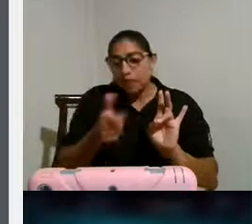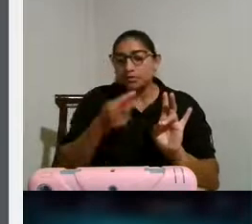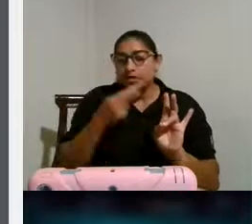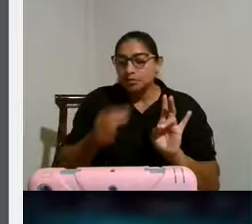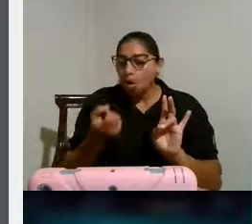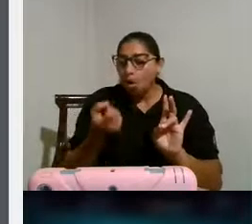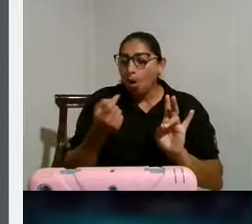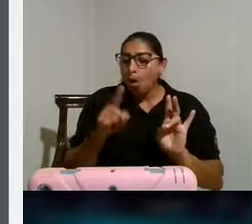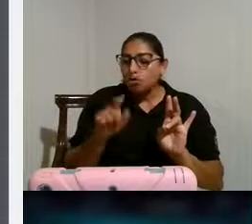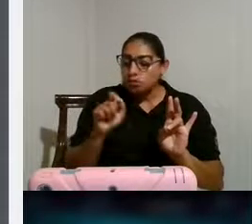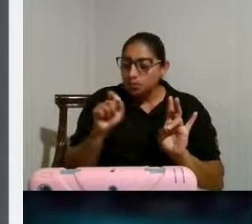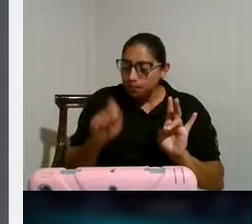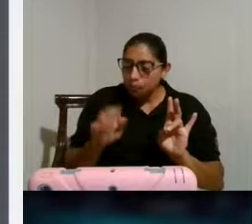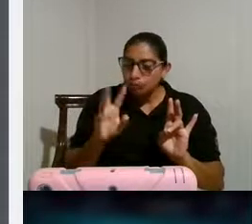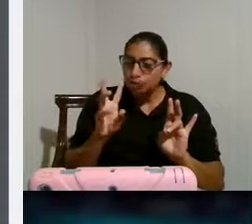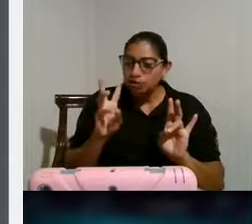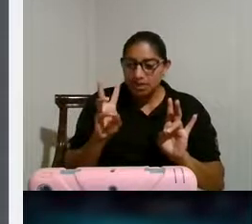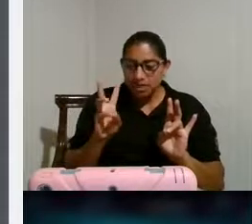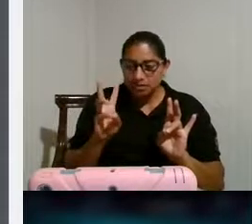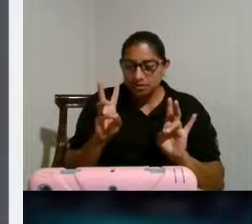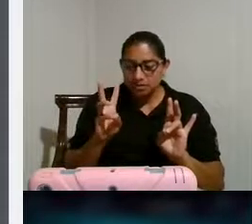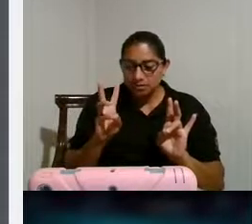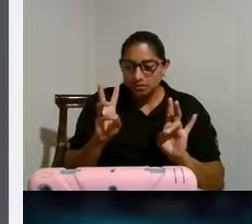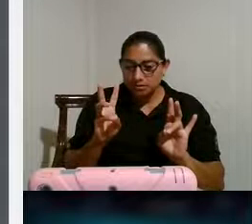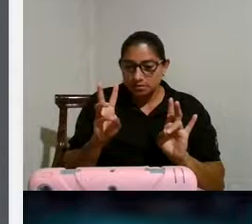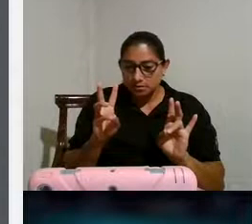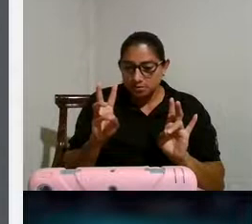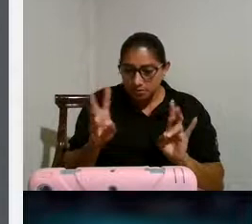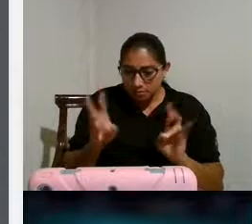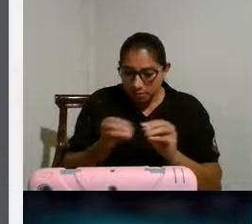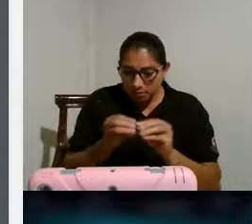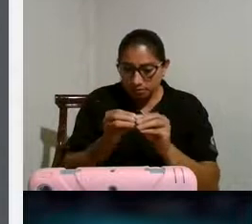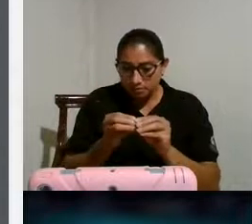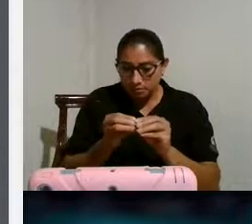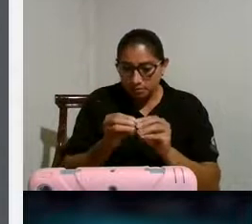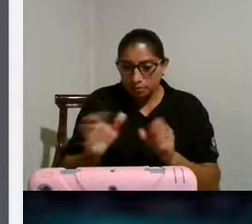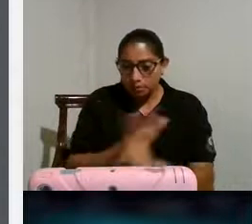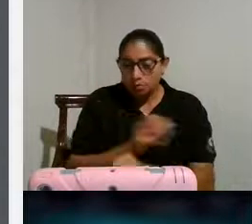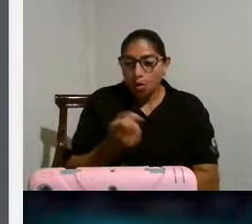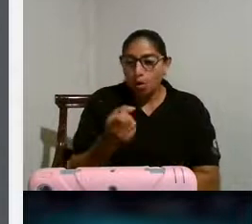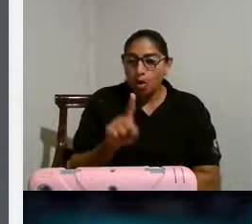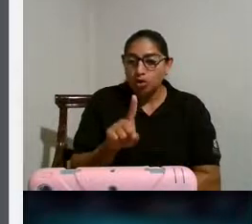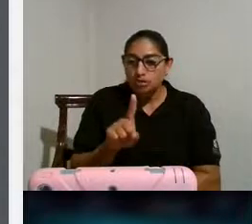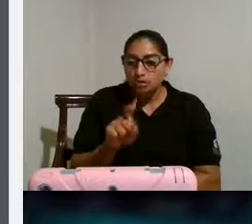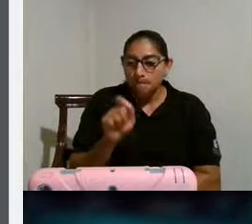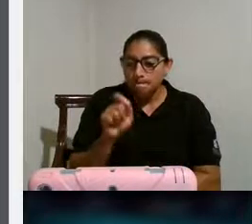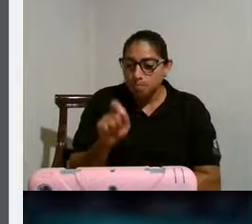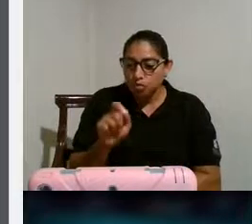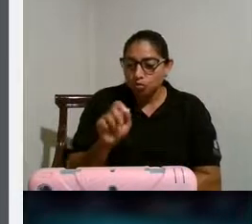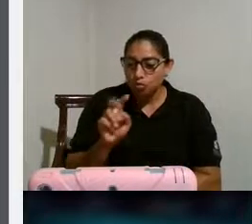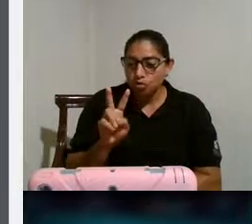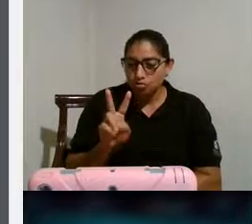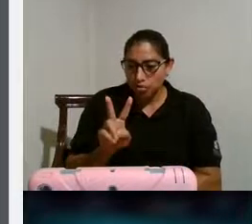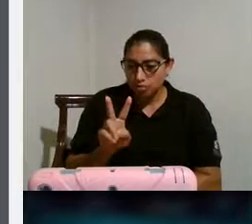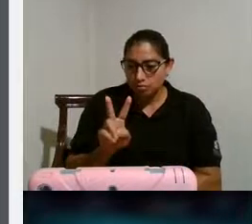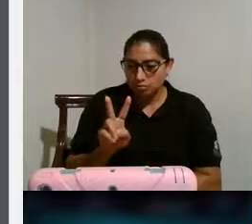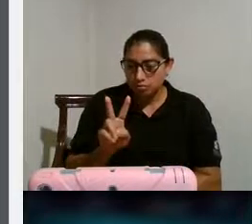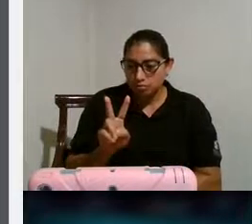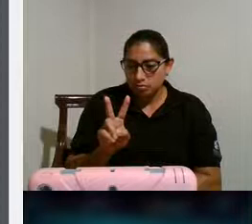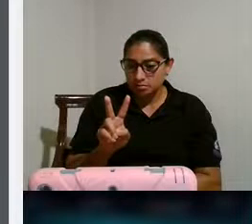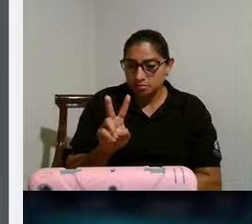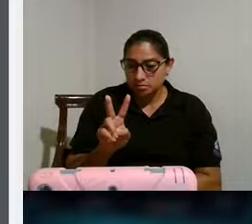ecuación general. Entonces, la ecuación general Ujú. tiene dos variables, que es la variable independiente x y la